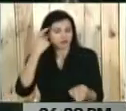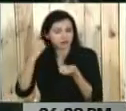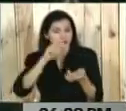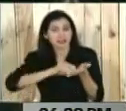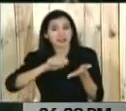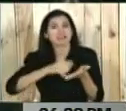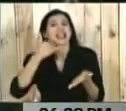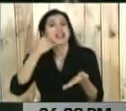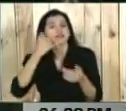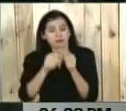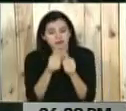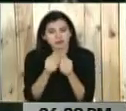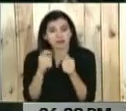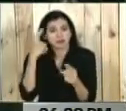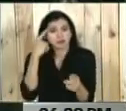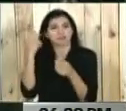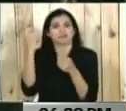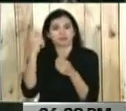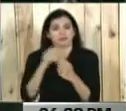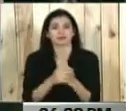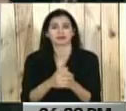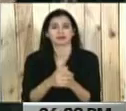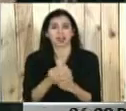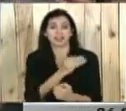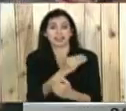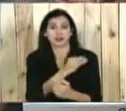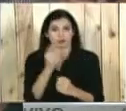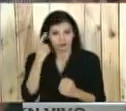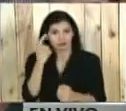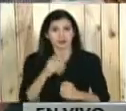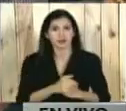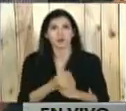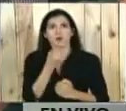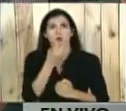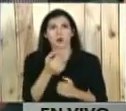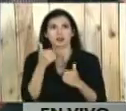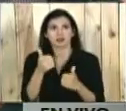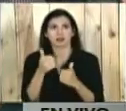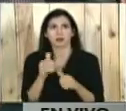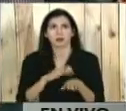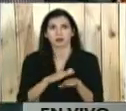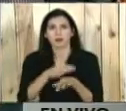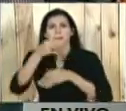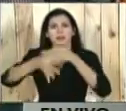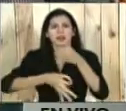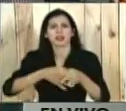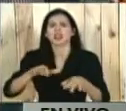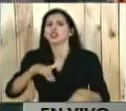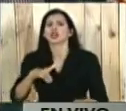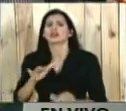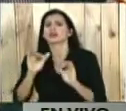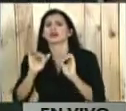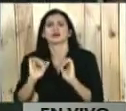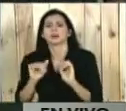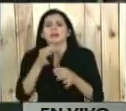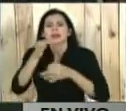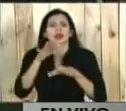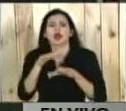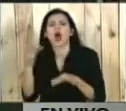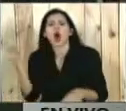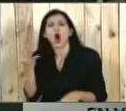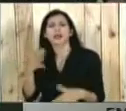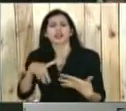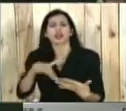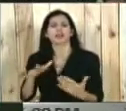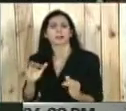pónganlo en el teléfono. A las 12, La Hora de la Salsa. Va a estar muy bueno porque vamos a explicar de dónde viene la salsa.